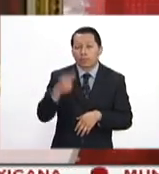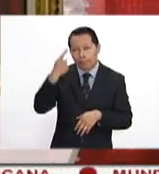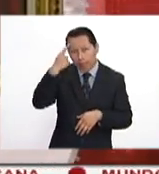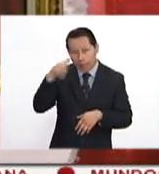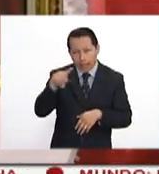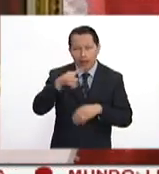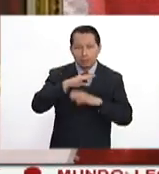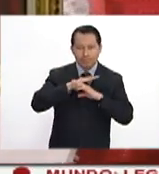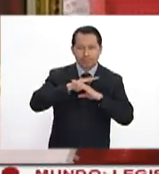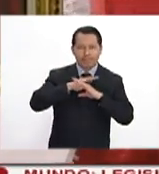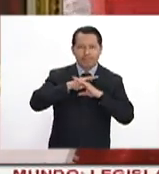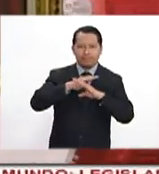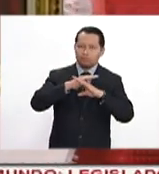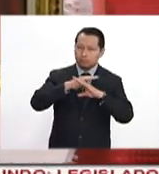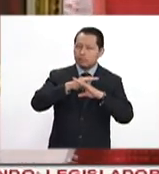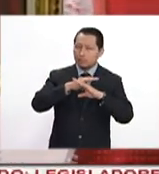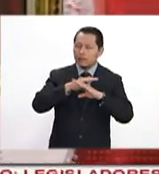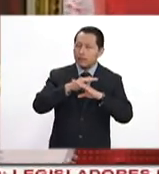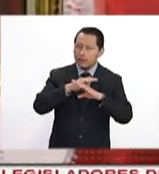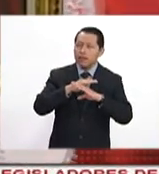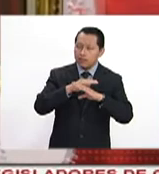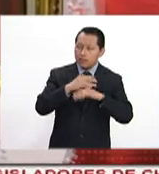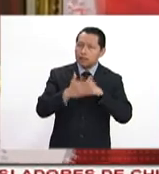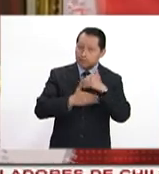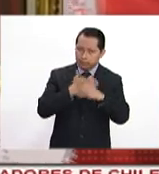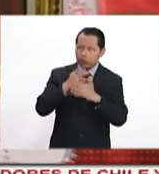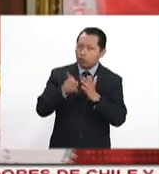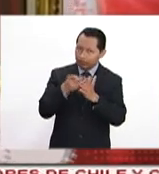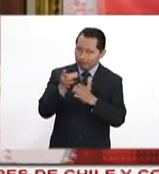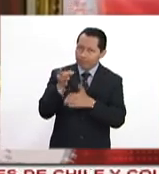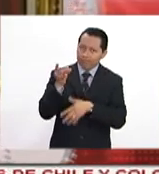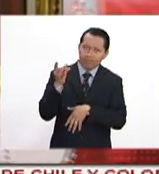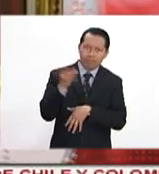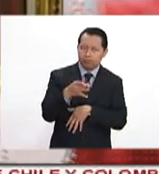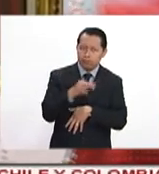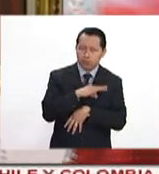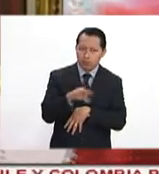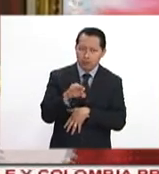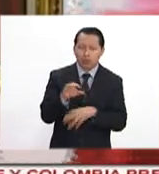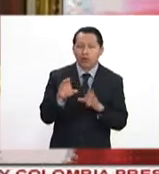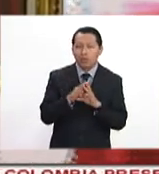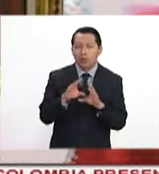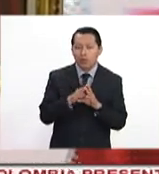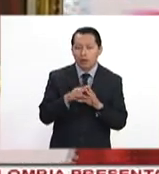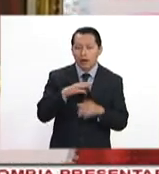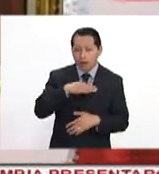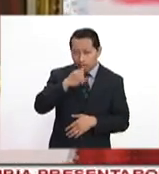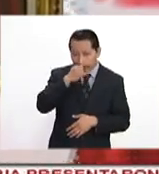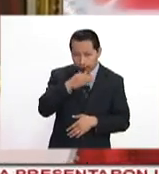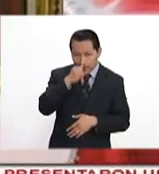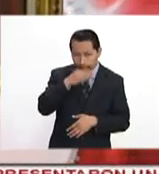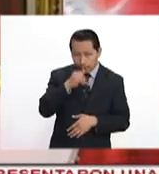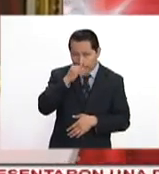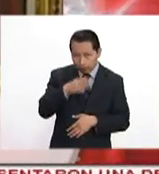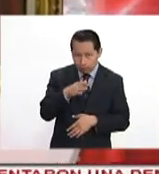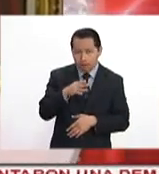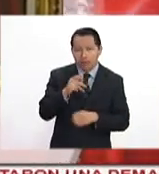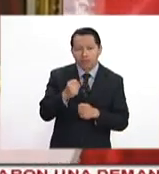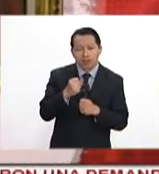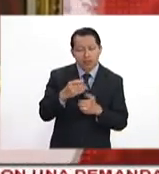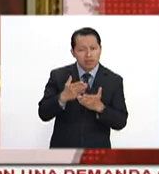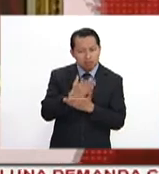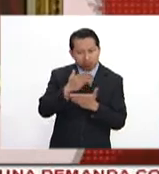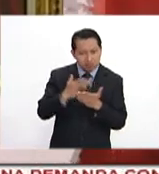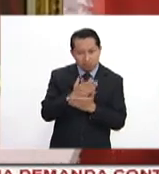atajar, neutralizar y derrotar una vez más estas amenazas, este injerencismo,